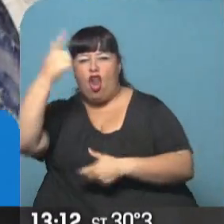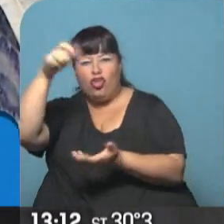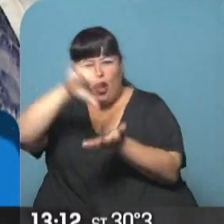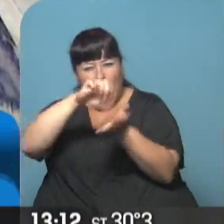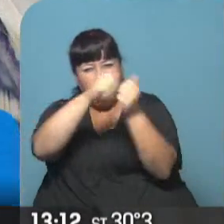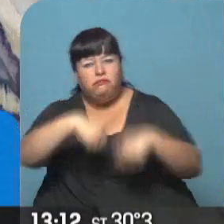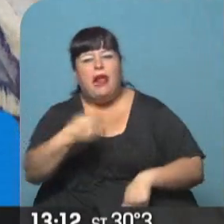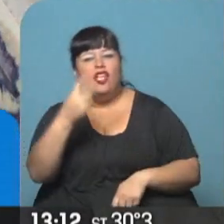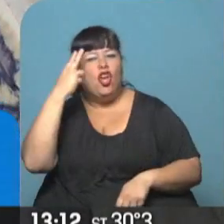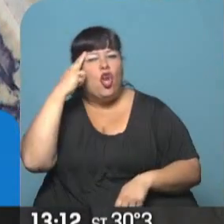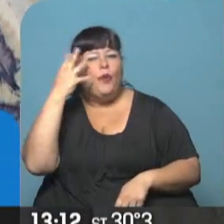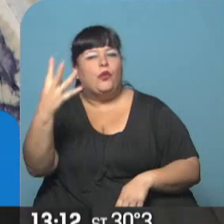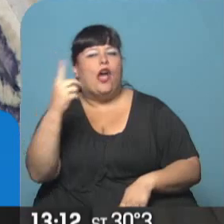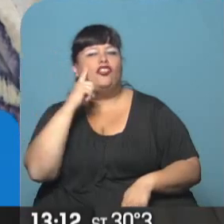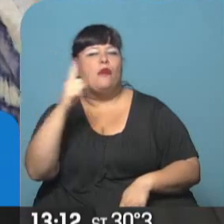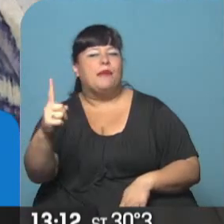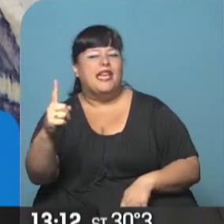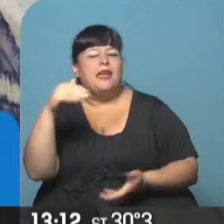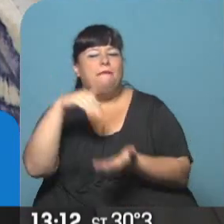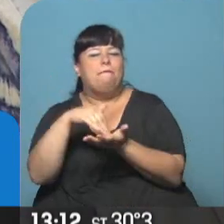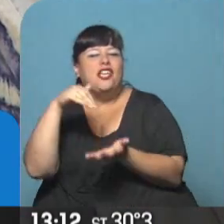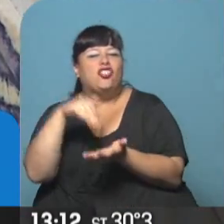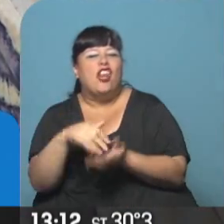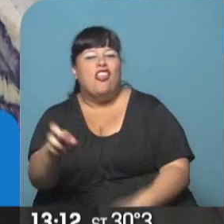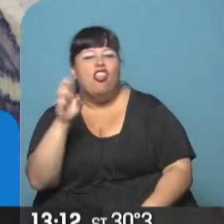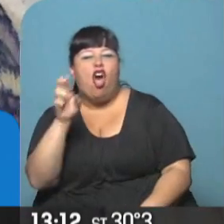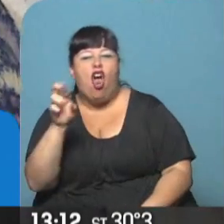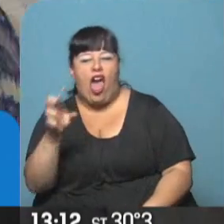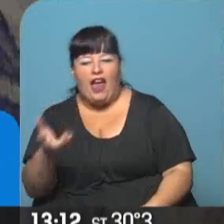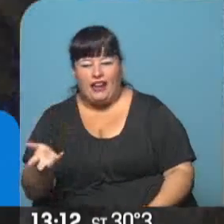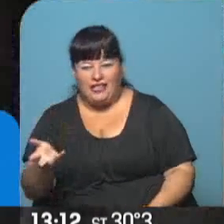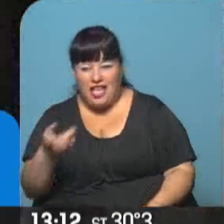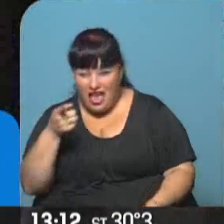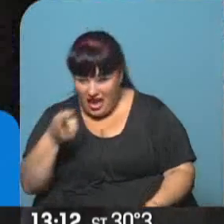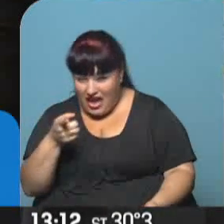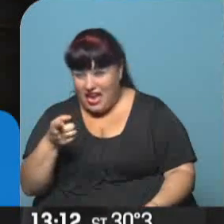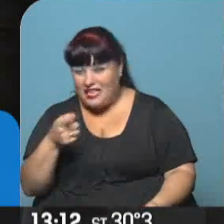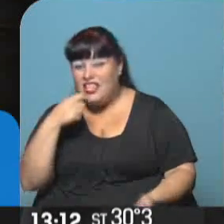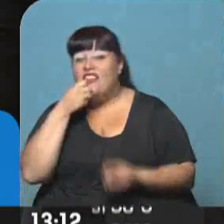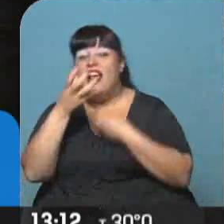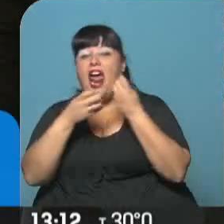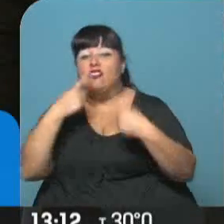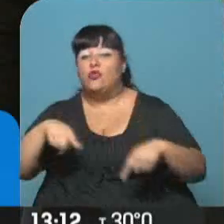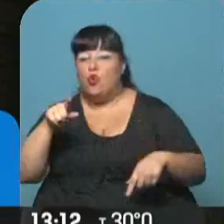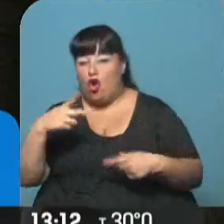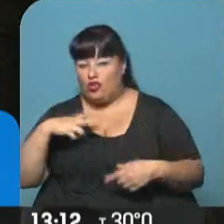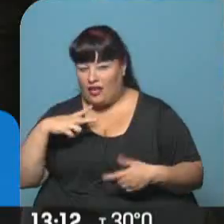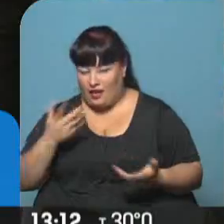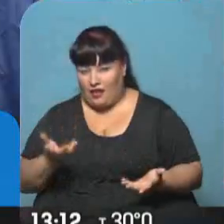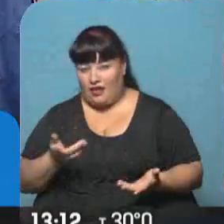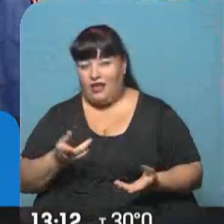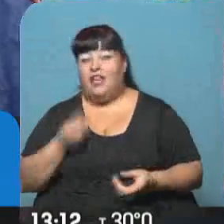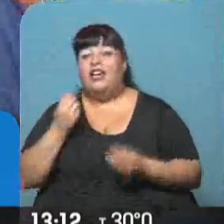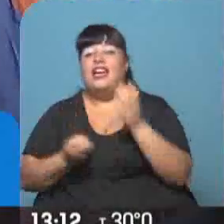fiscales 94 mil millones de dólares. Esa es su declaración de bienes, que hizo